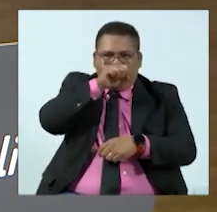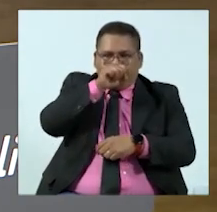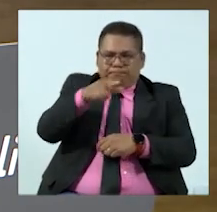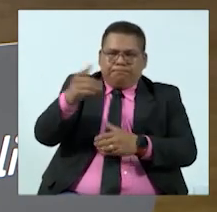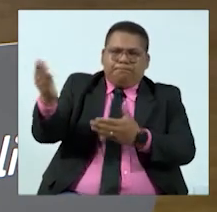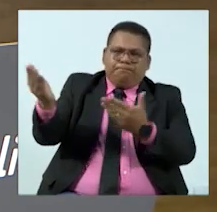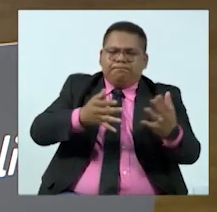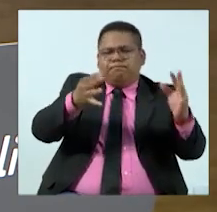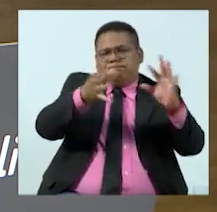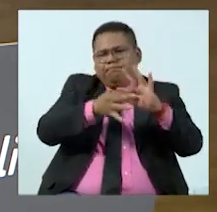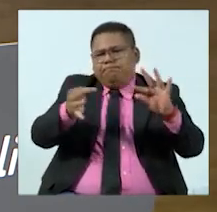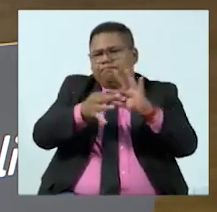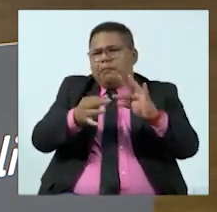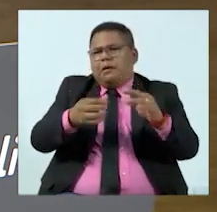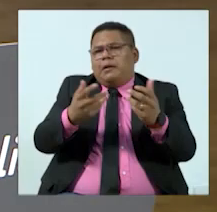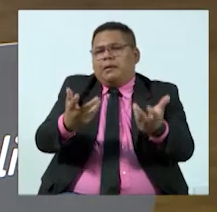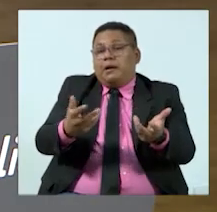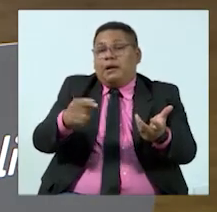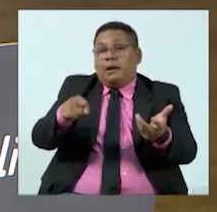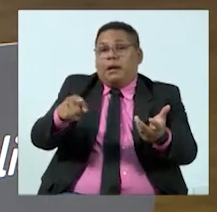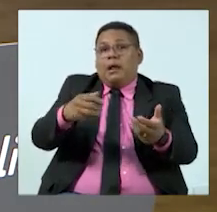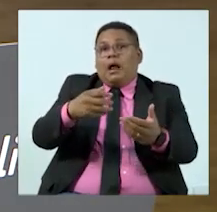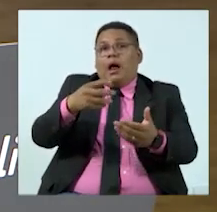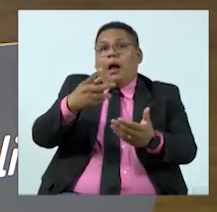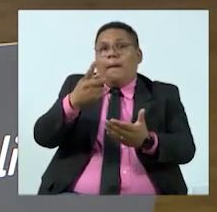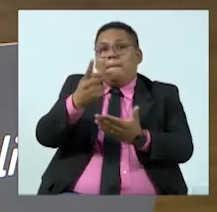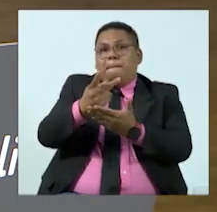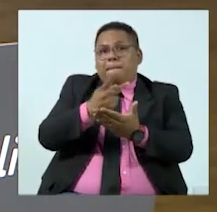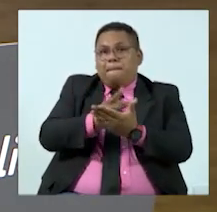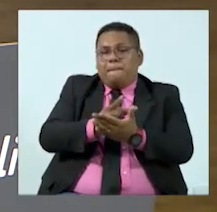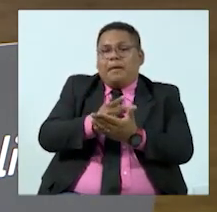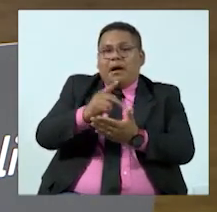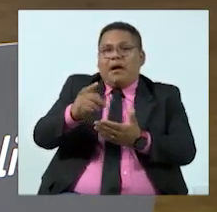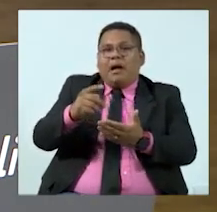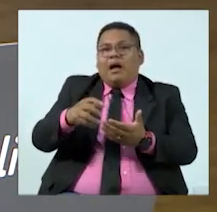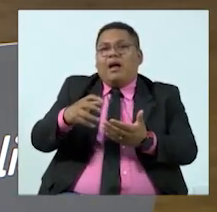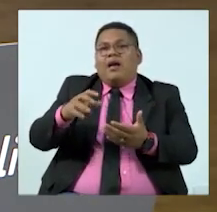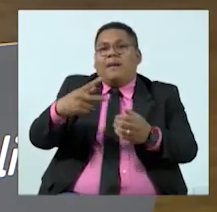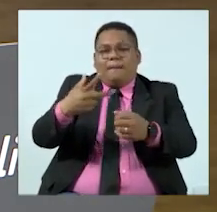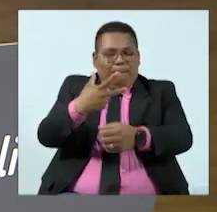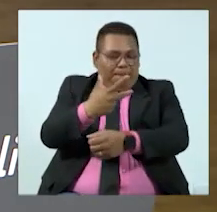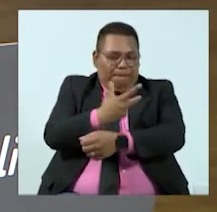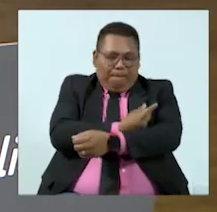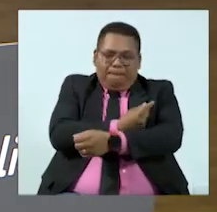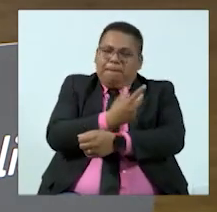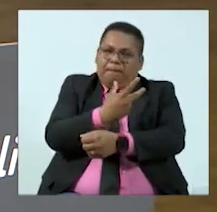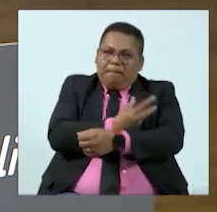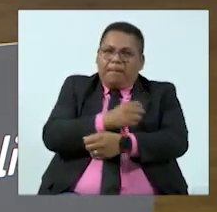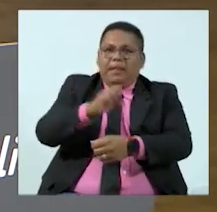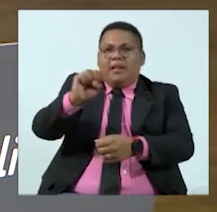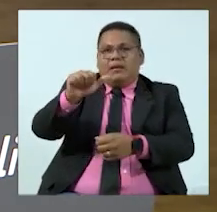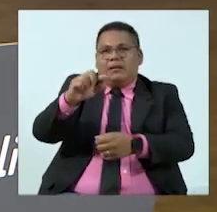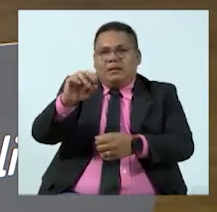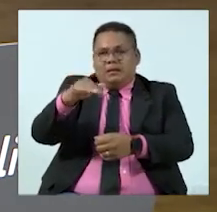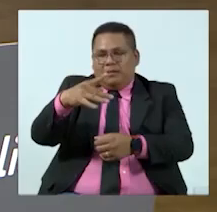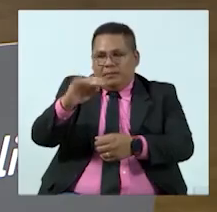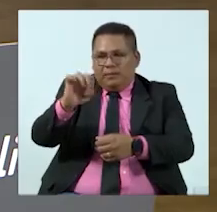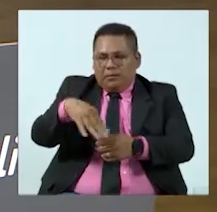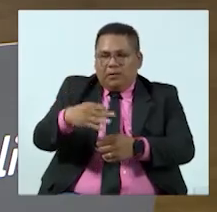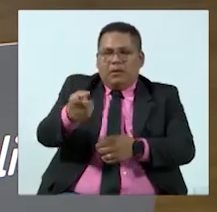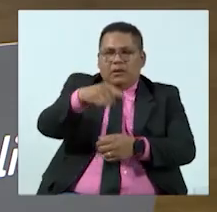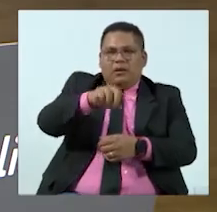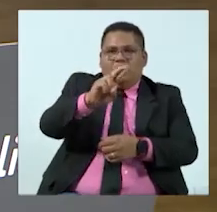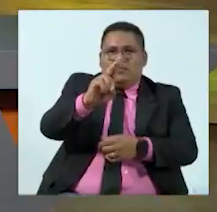platicar a seña acerca de la campaña Nacional de recuperación de coberturas de vacunación sarampión rubiola y